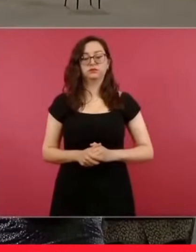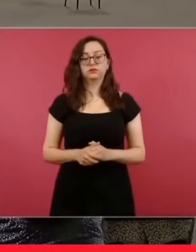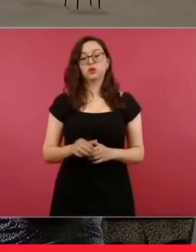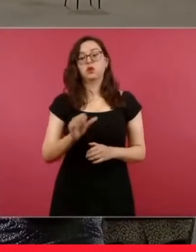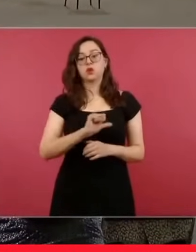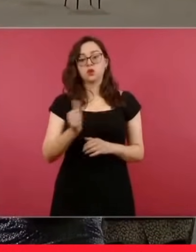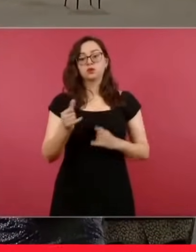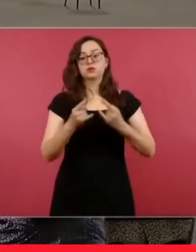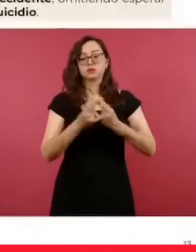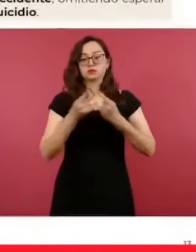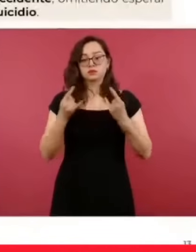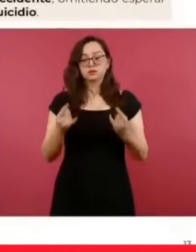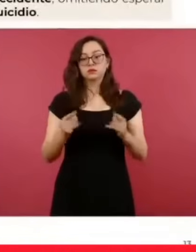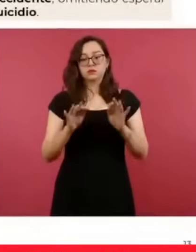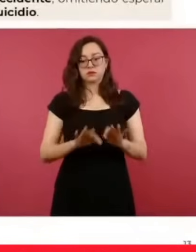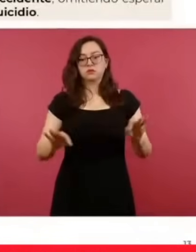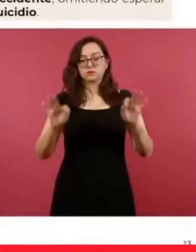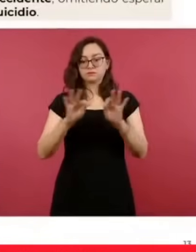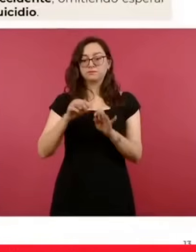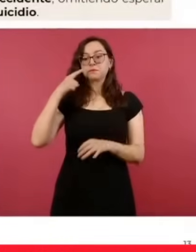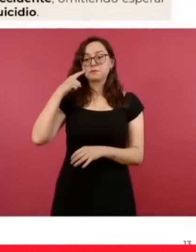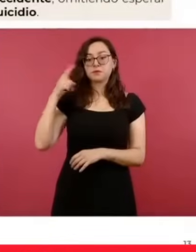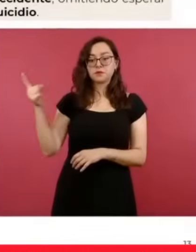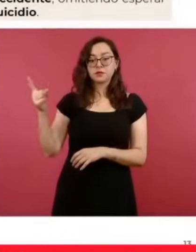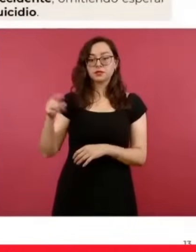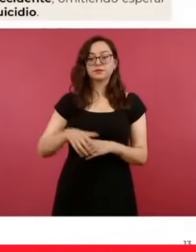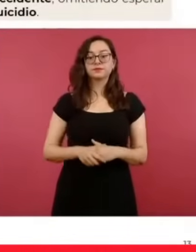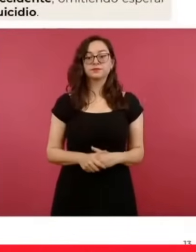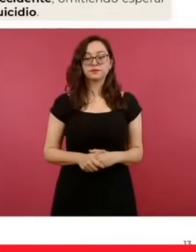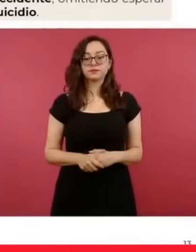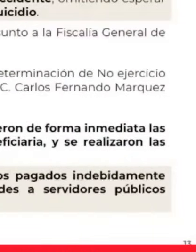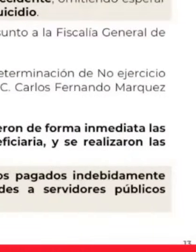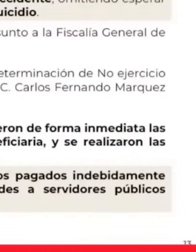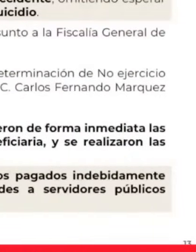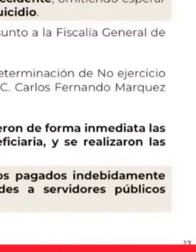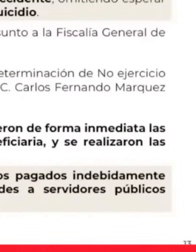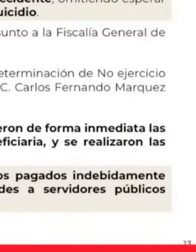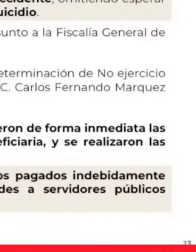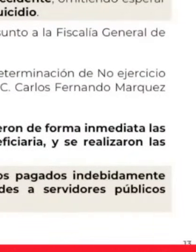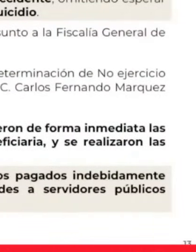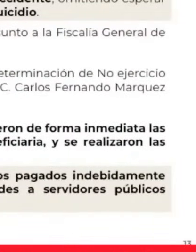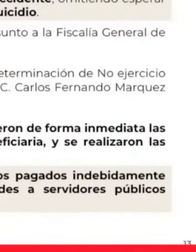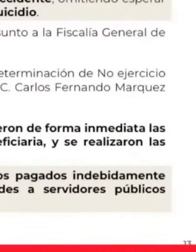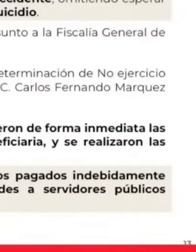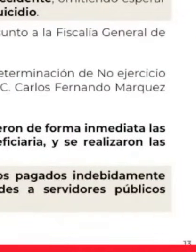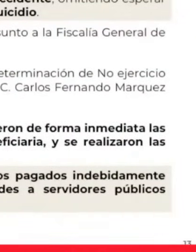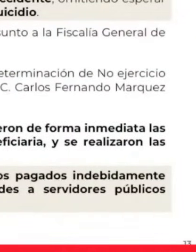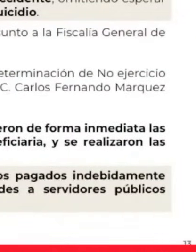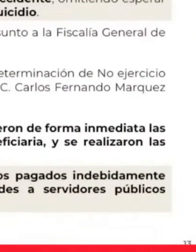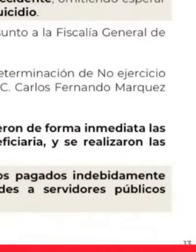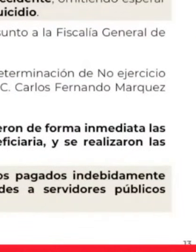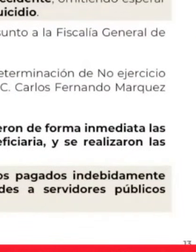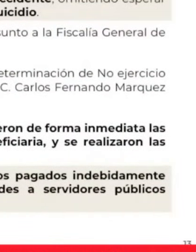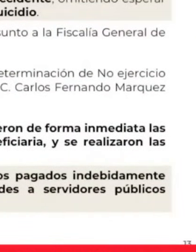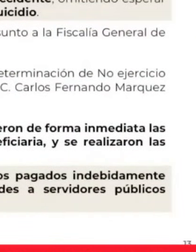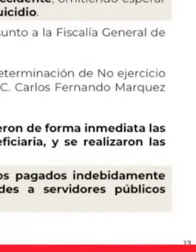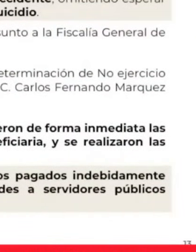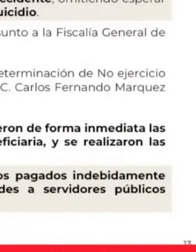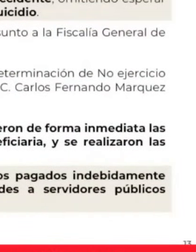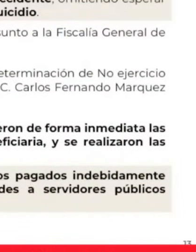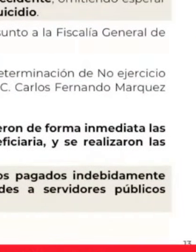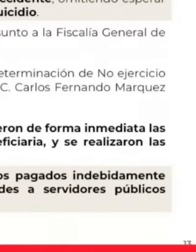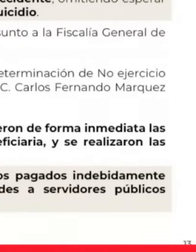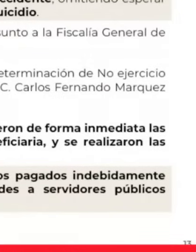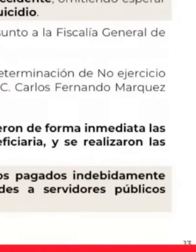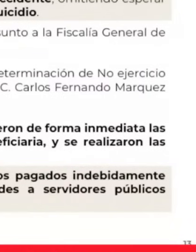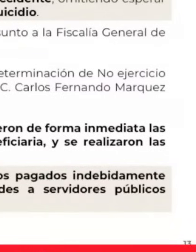importante porque el 7 de octubre el señor Carlos Fernando Márquez, que era coordinador